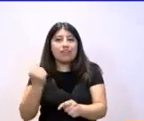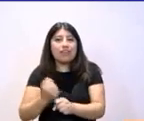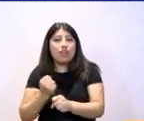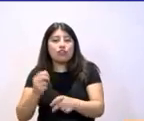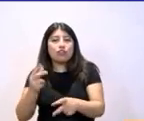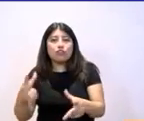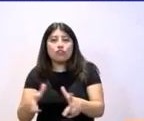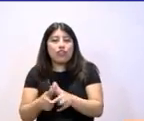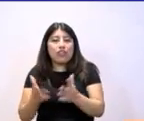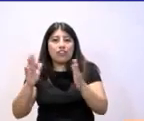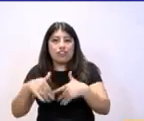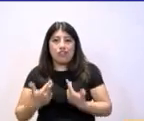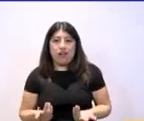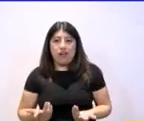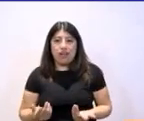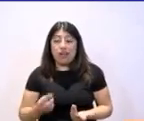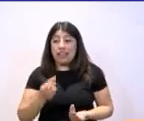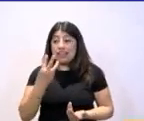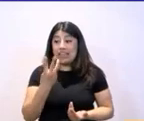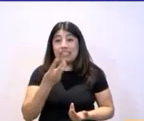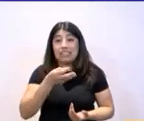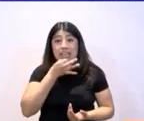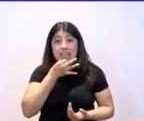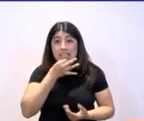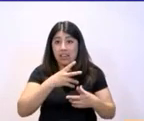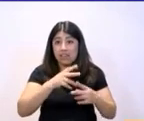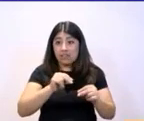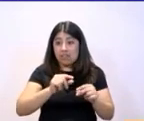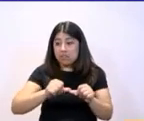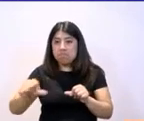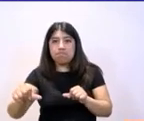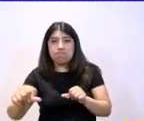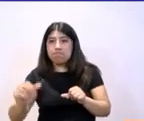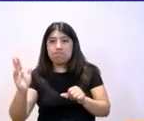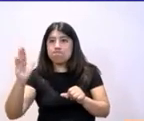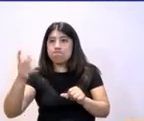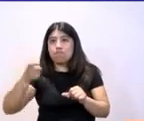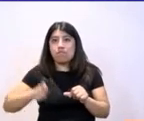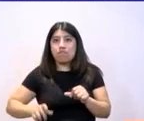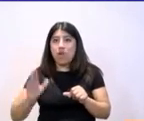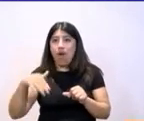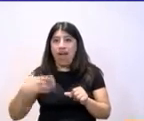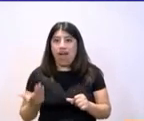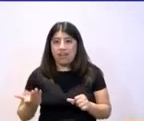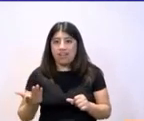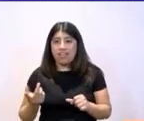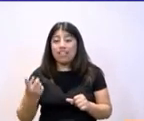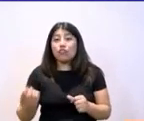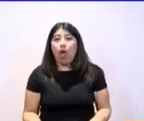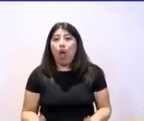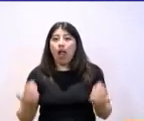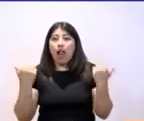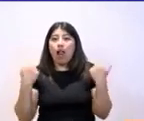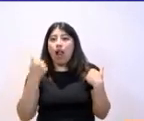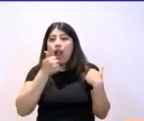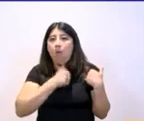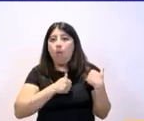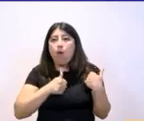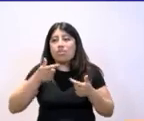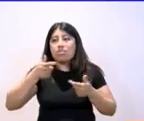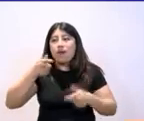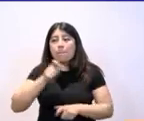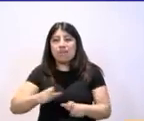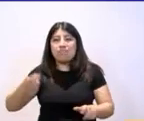sociales después de las 3 de la tarde, porque eso lo soportan personal que no está cualificado para eso, porque ustedes lo que hacen